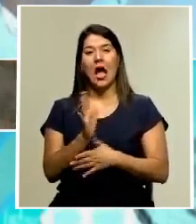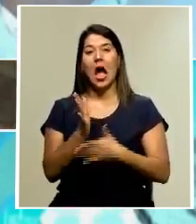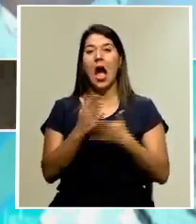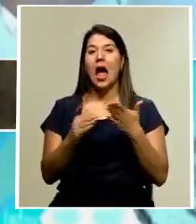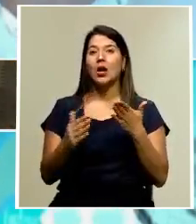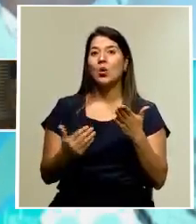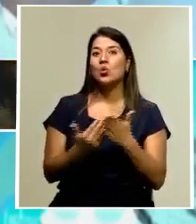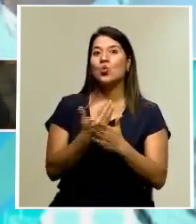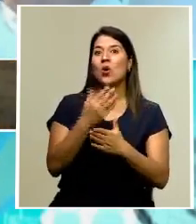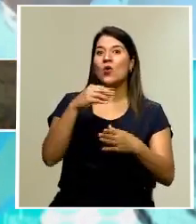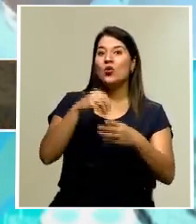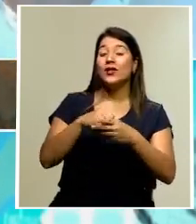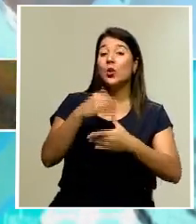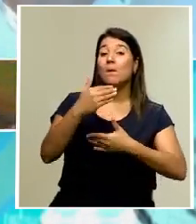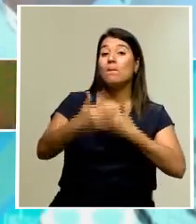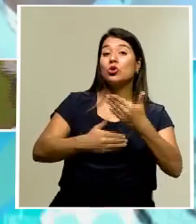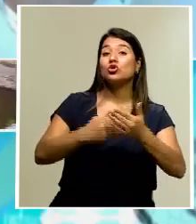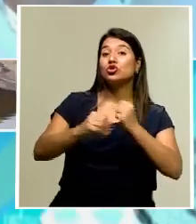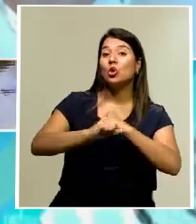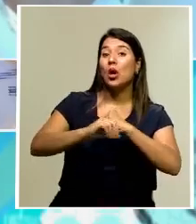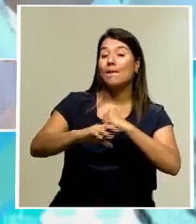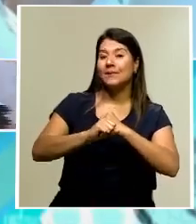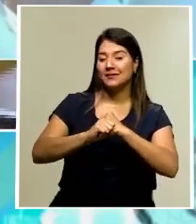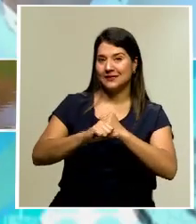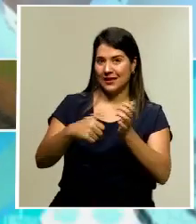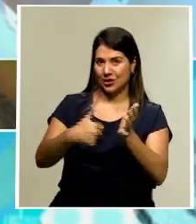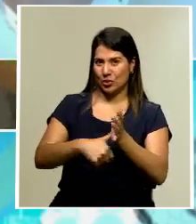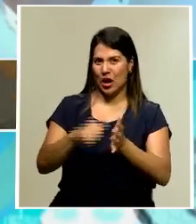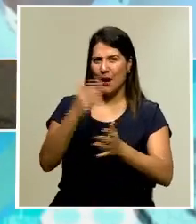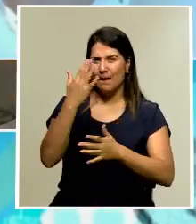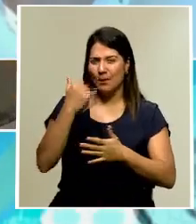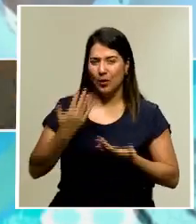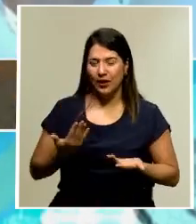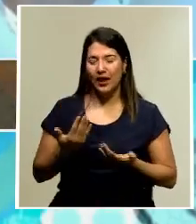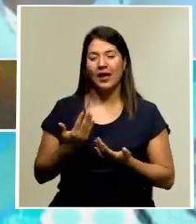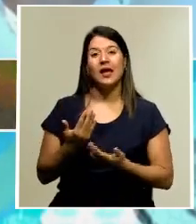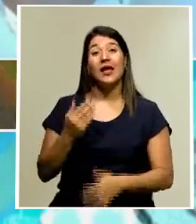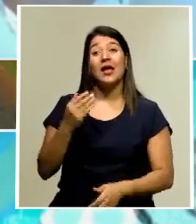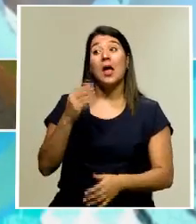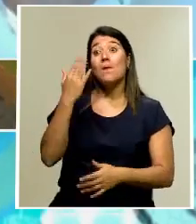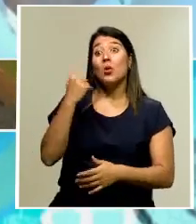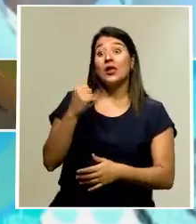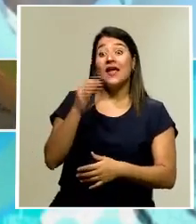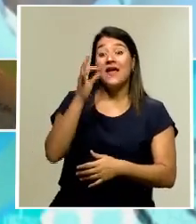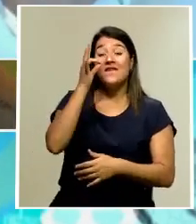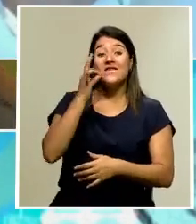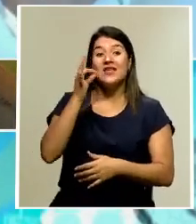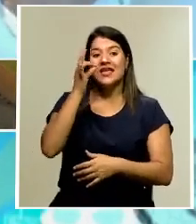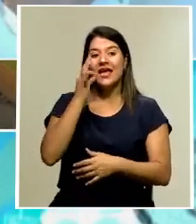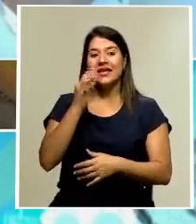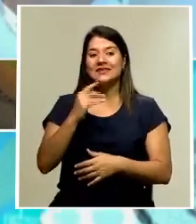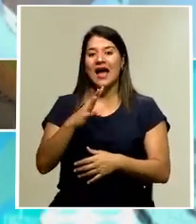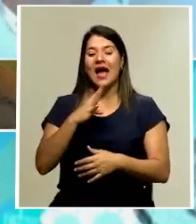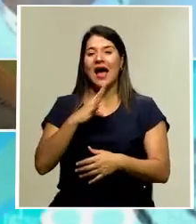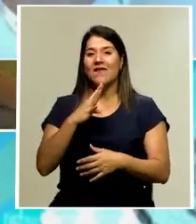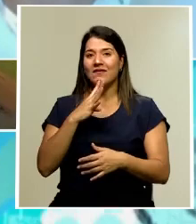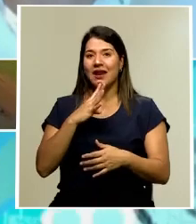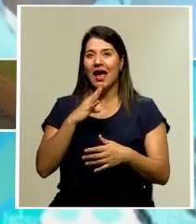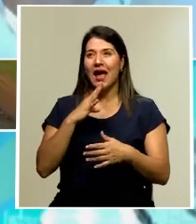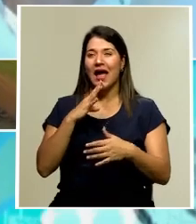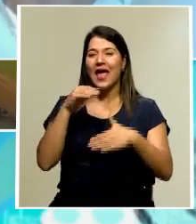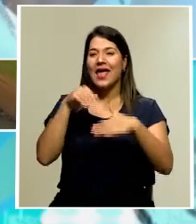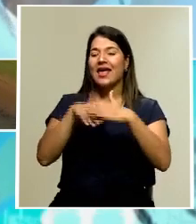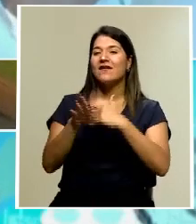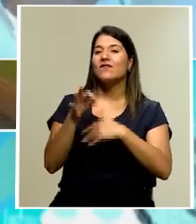una campaña electoral porque, digamos que anticipa, ¿verdad? Don José María está anticipando un escenario efectivamente